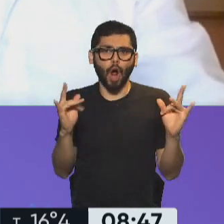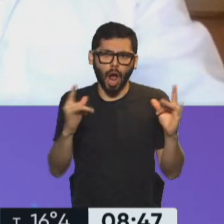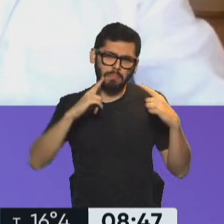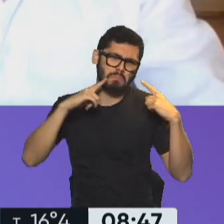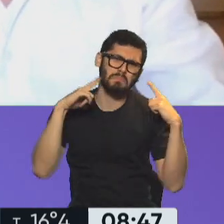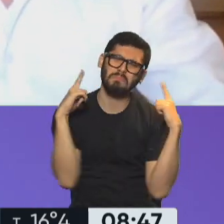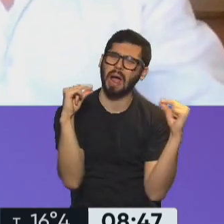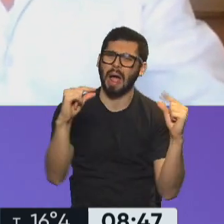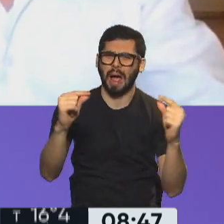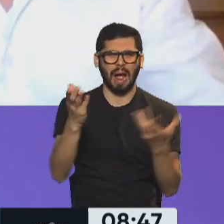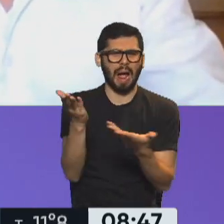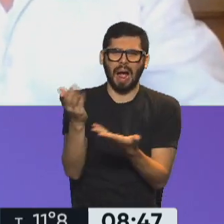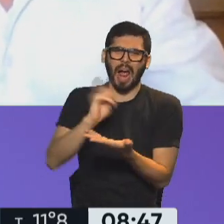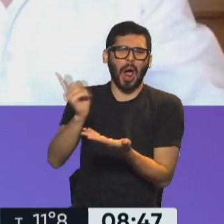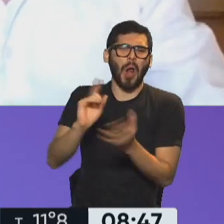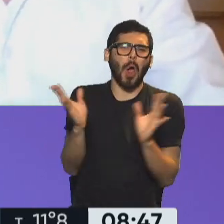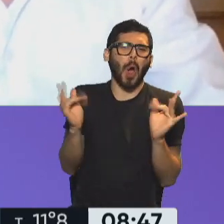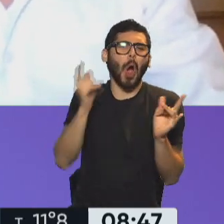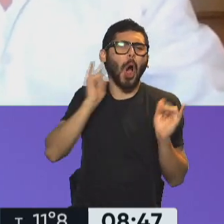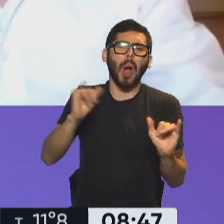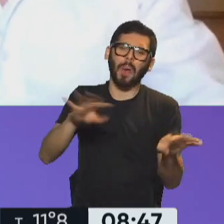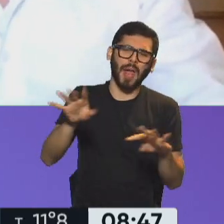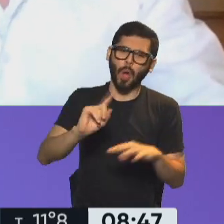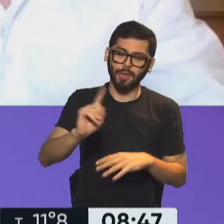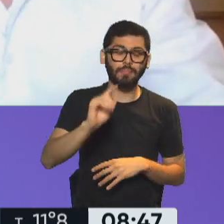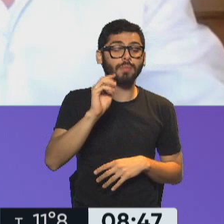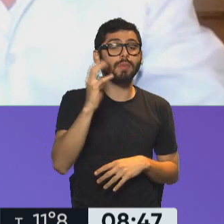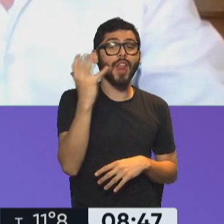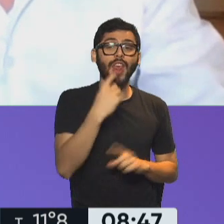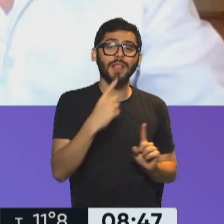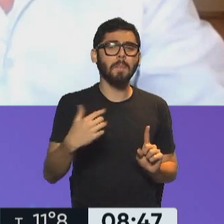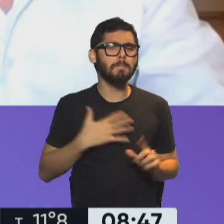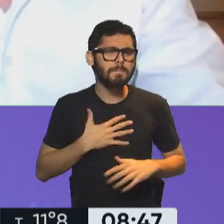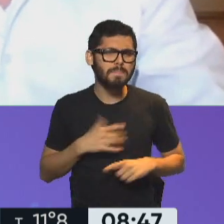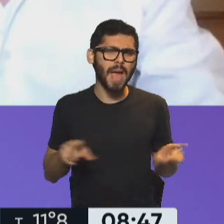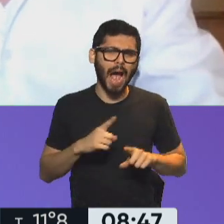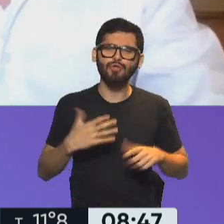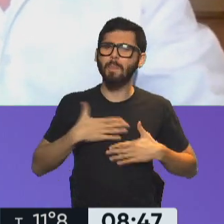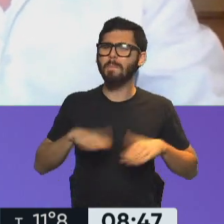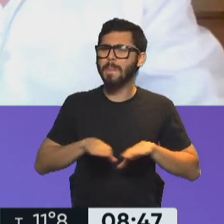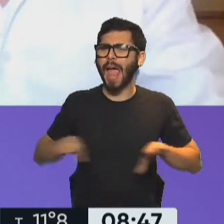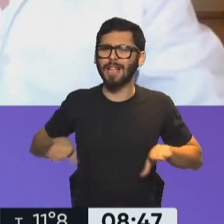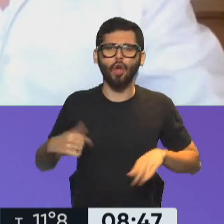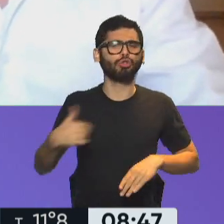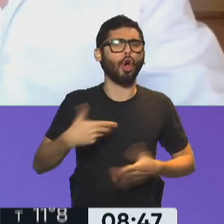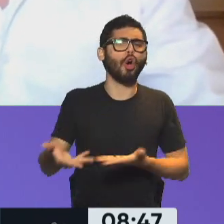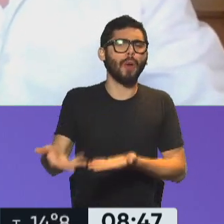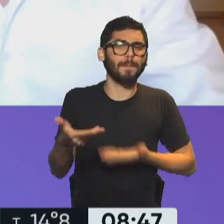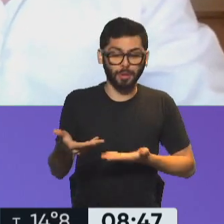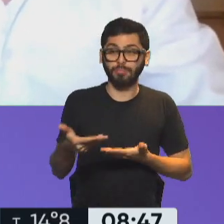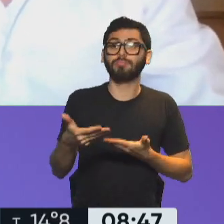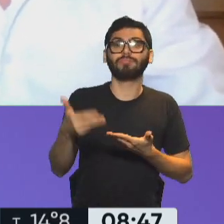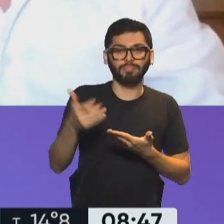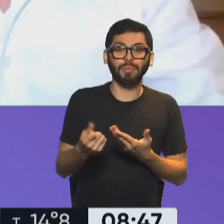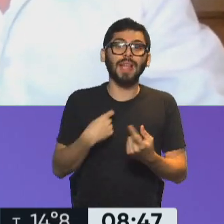tradicionalistas que decían: Charly no es ejemplo para la juventud. Y la negra dijo: este es mi tema, este es mi escenario. Y allí estaba